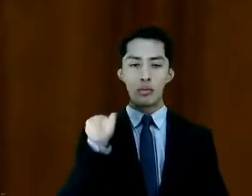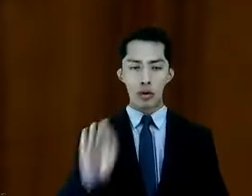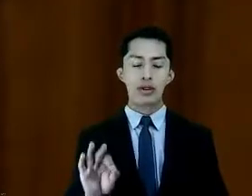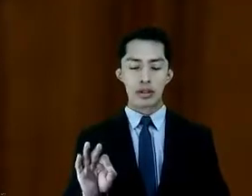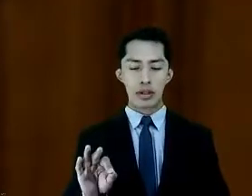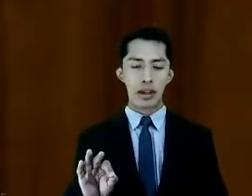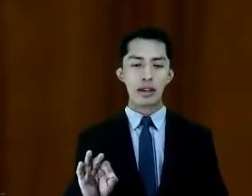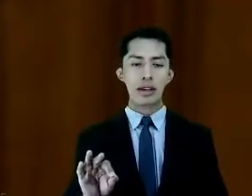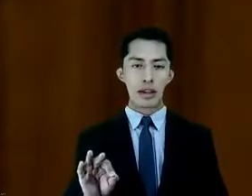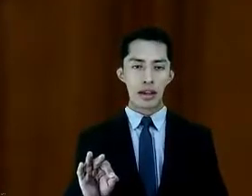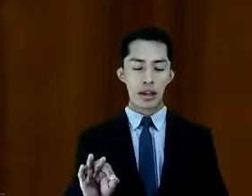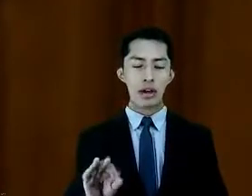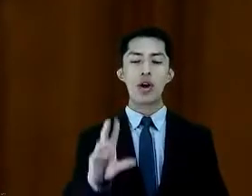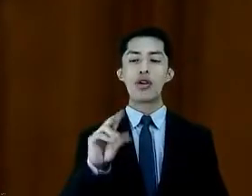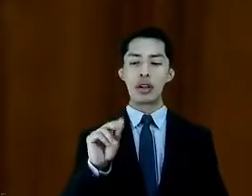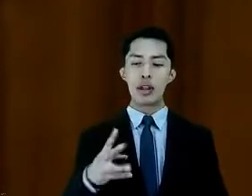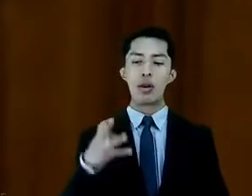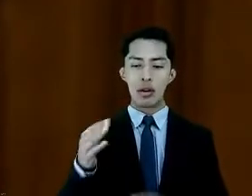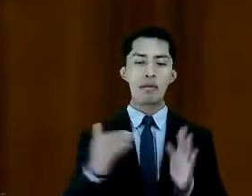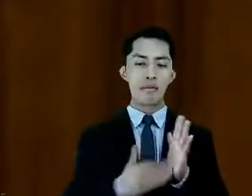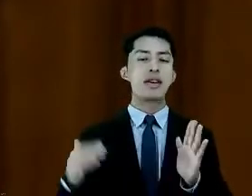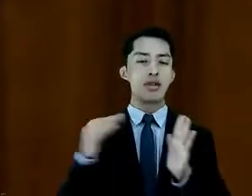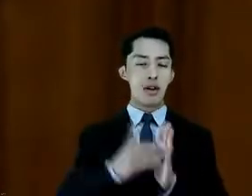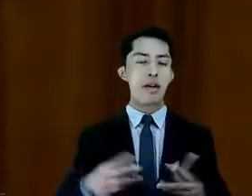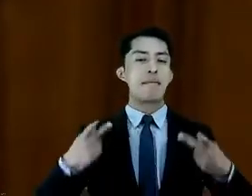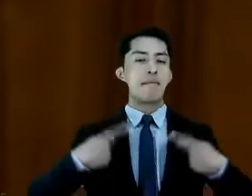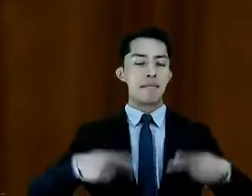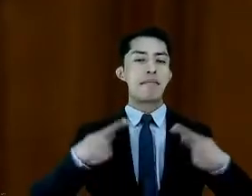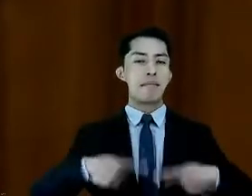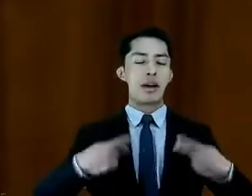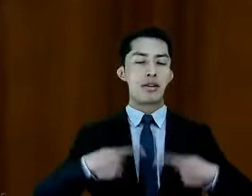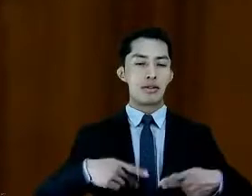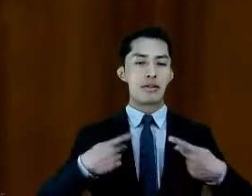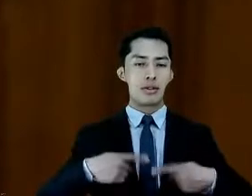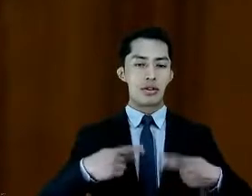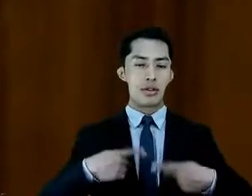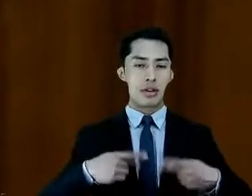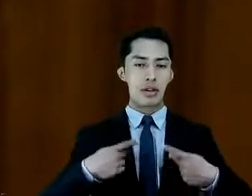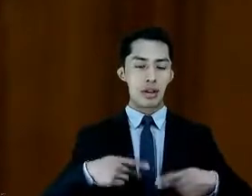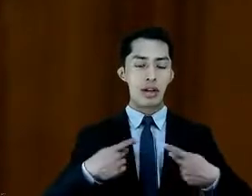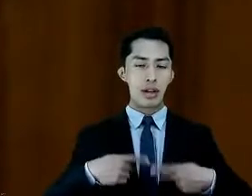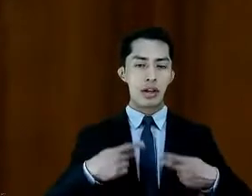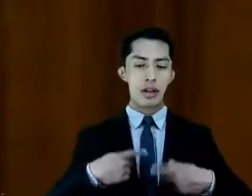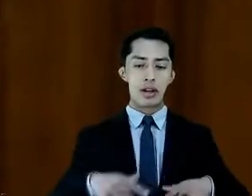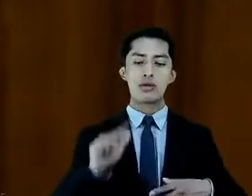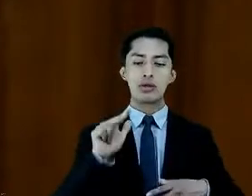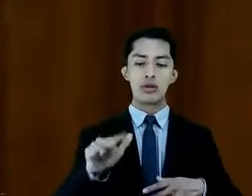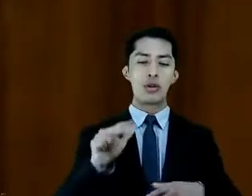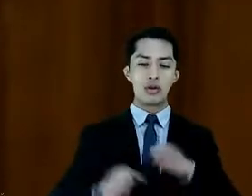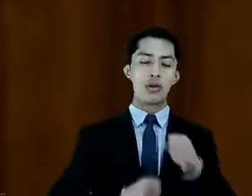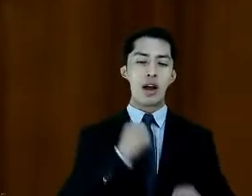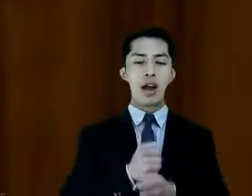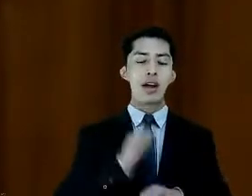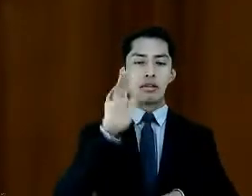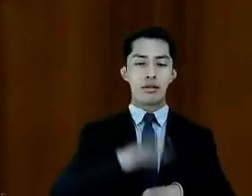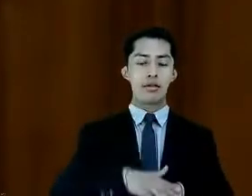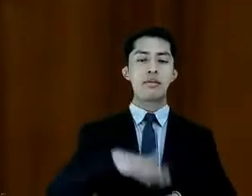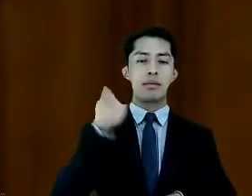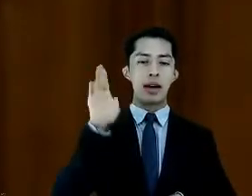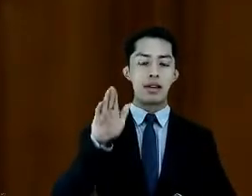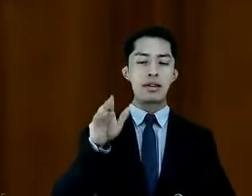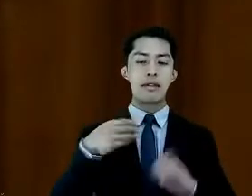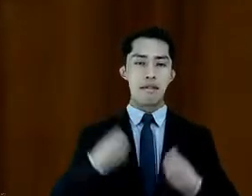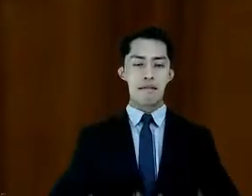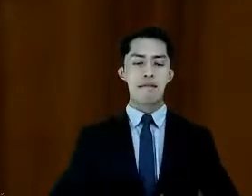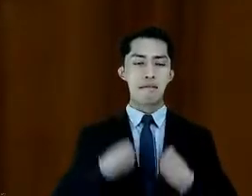20.2% de 84 millones de personas de 18 años y más que